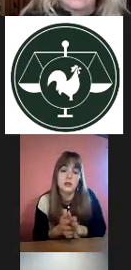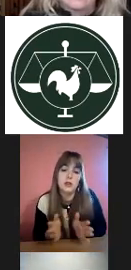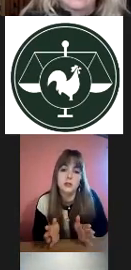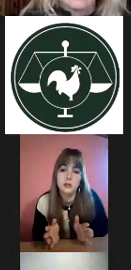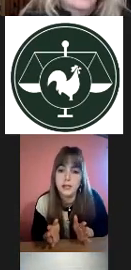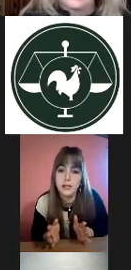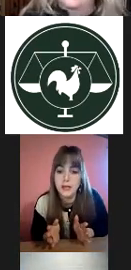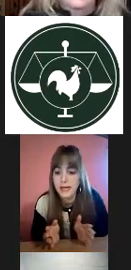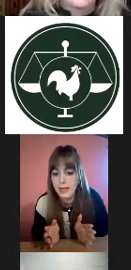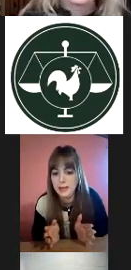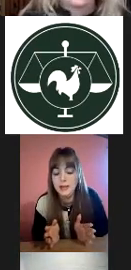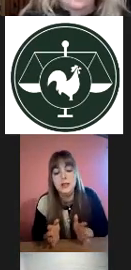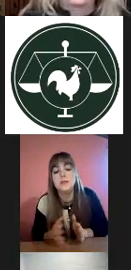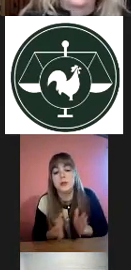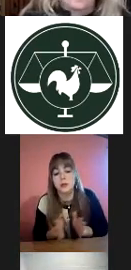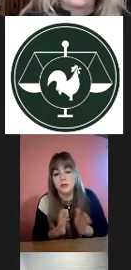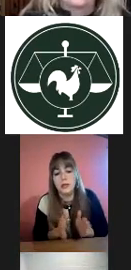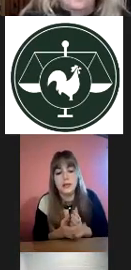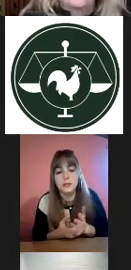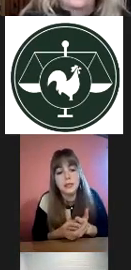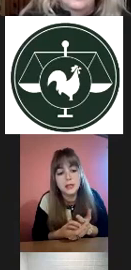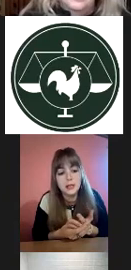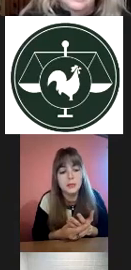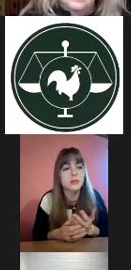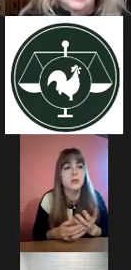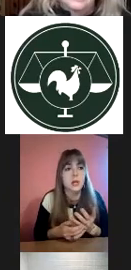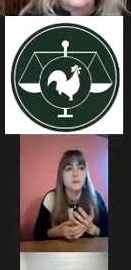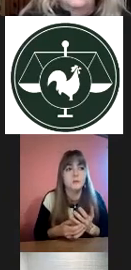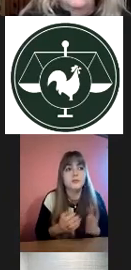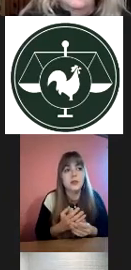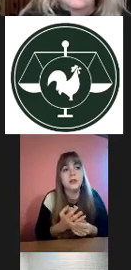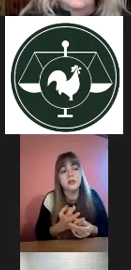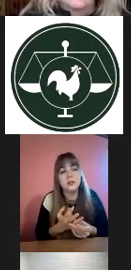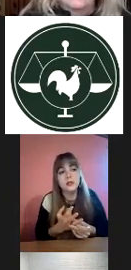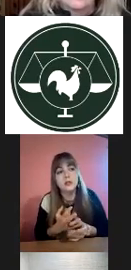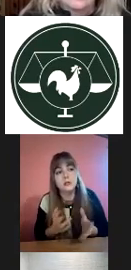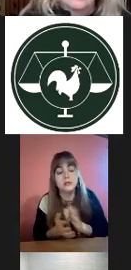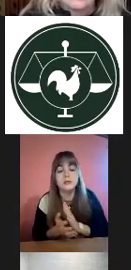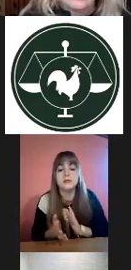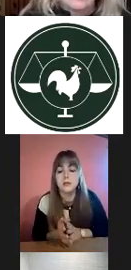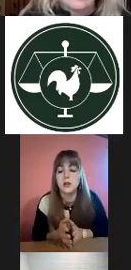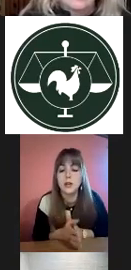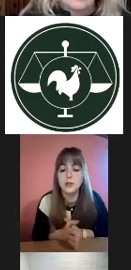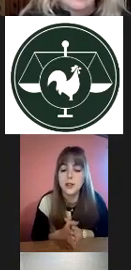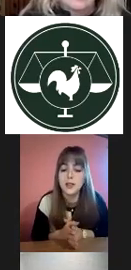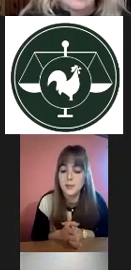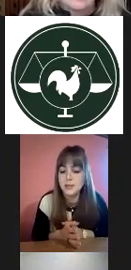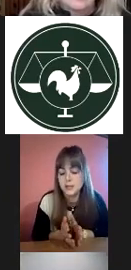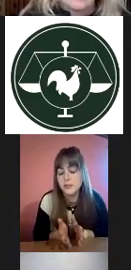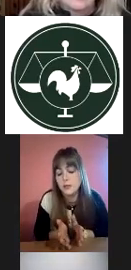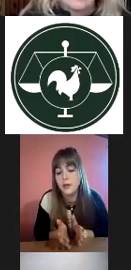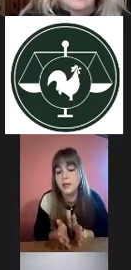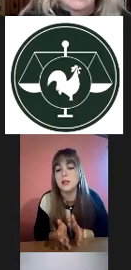54, hoy día no serviría para nada. Pero bueno, es la herramienta que tenemos, y dentro de todo, acomodándole a alguien